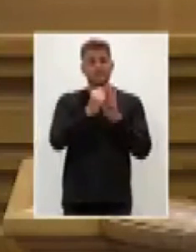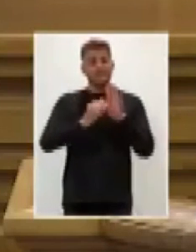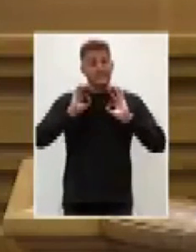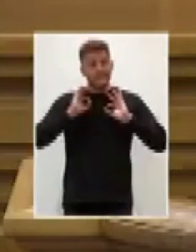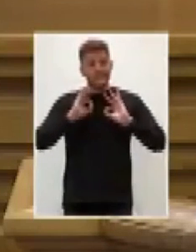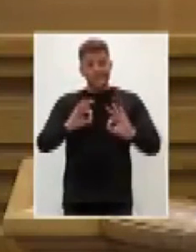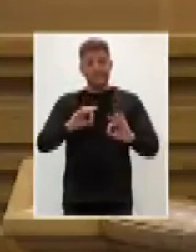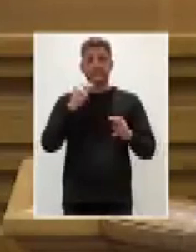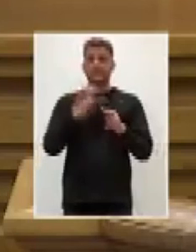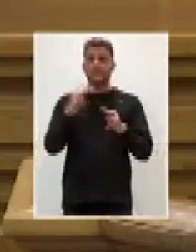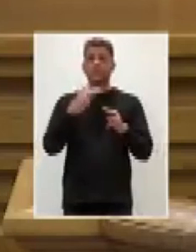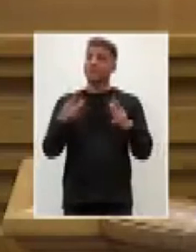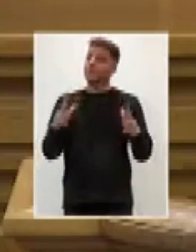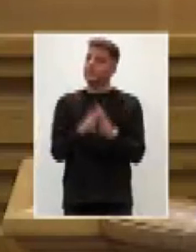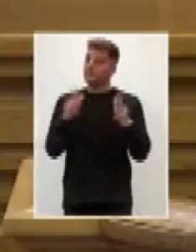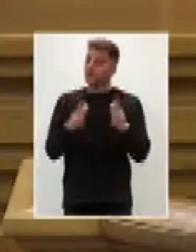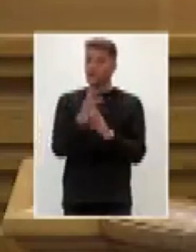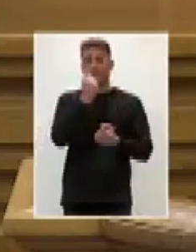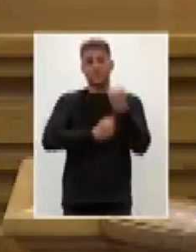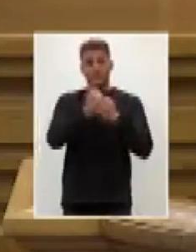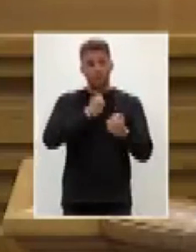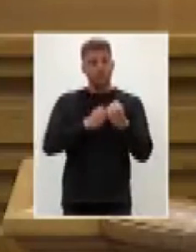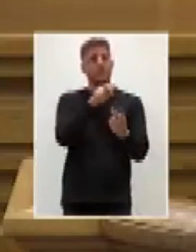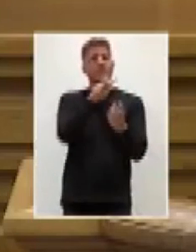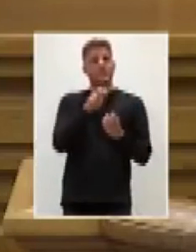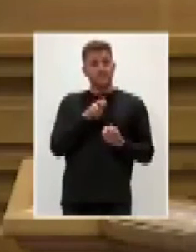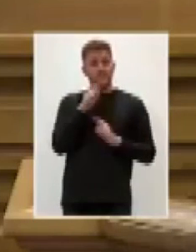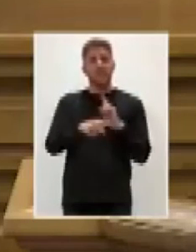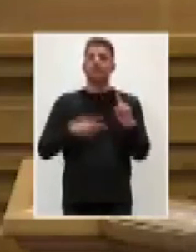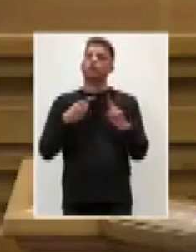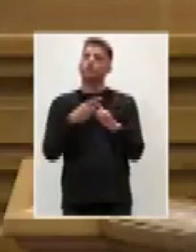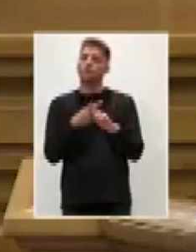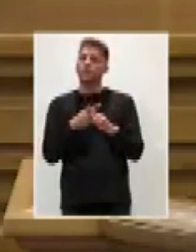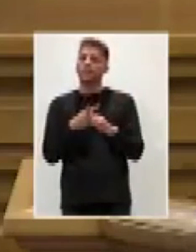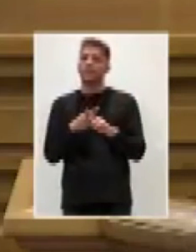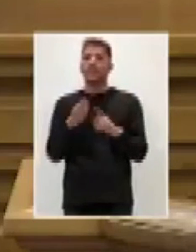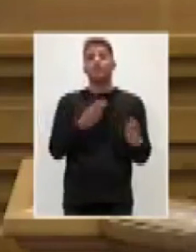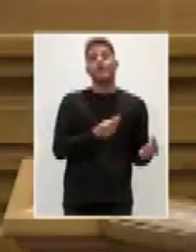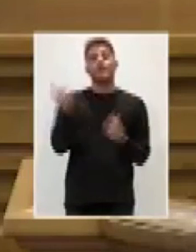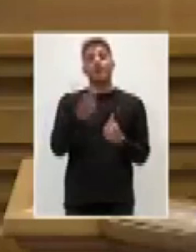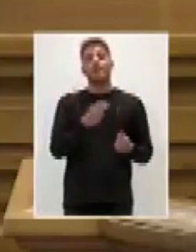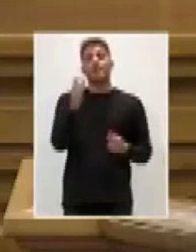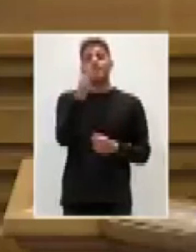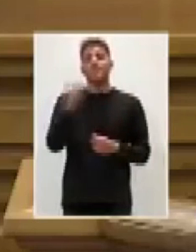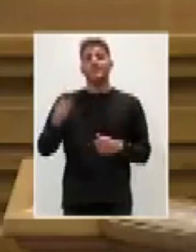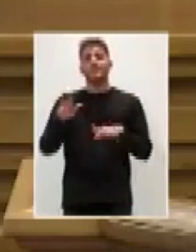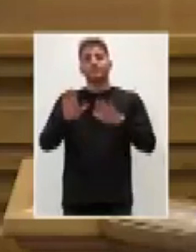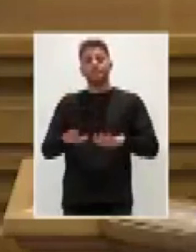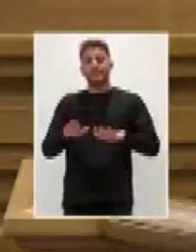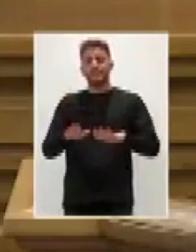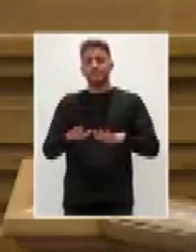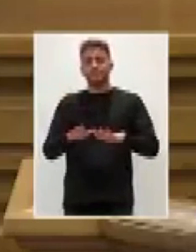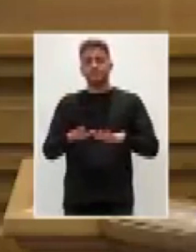concretas, políticas sociales, económicas y fiscales para frenar la despoblación. Y lo hace desde la